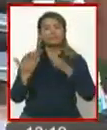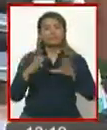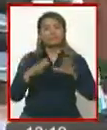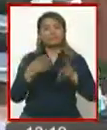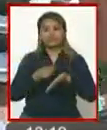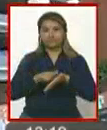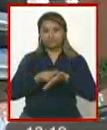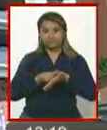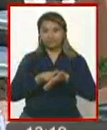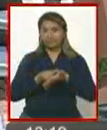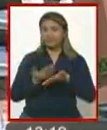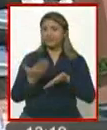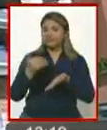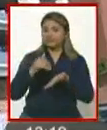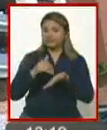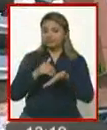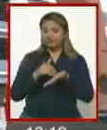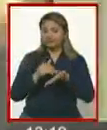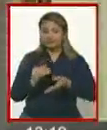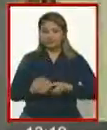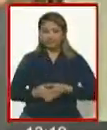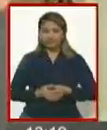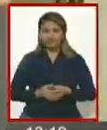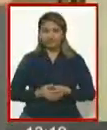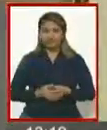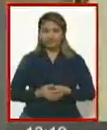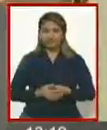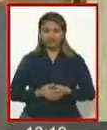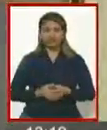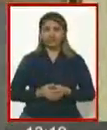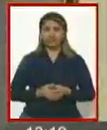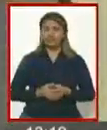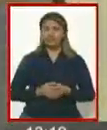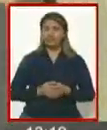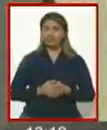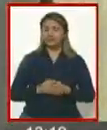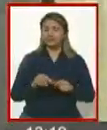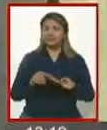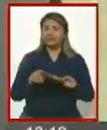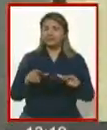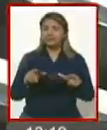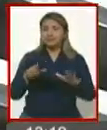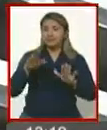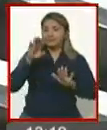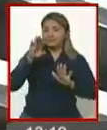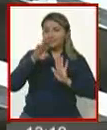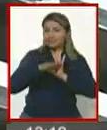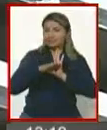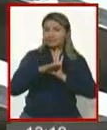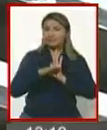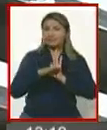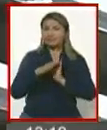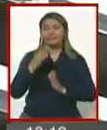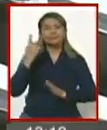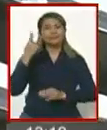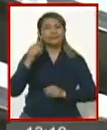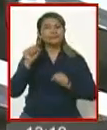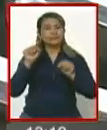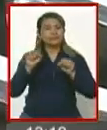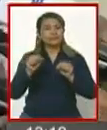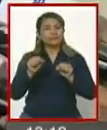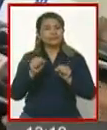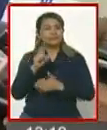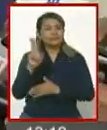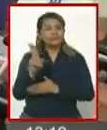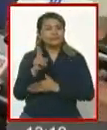actividades económicas que nuevamente quedan dentro del rango de factibilidad, si se quiere,